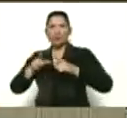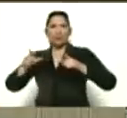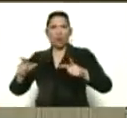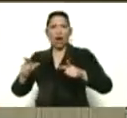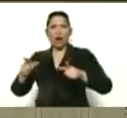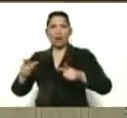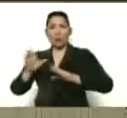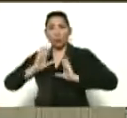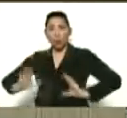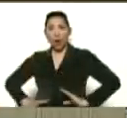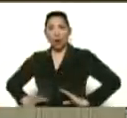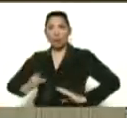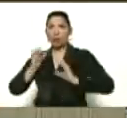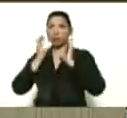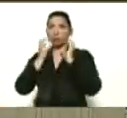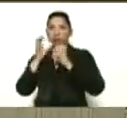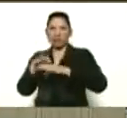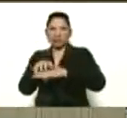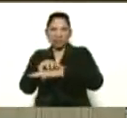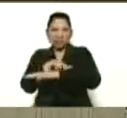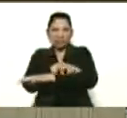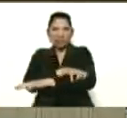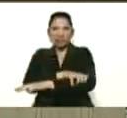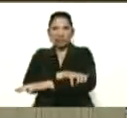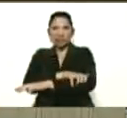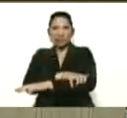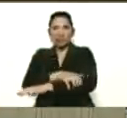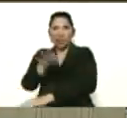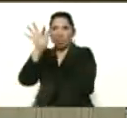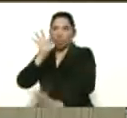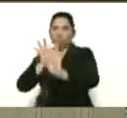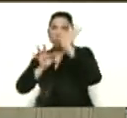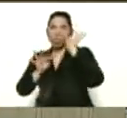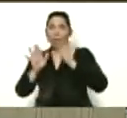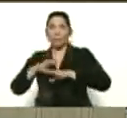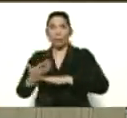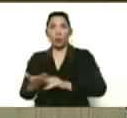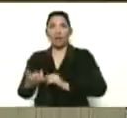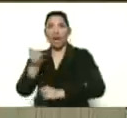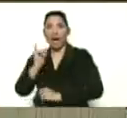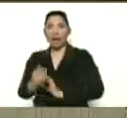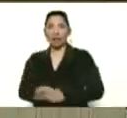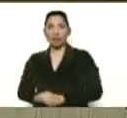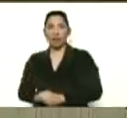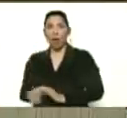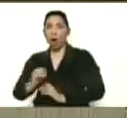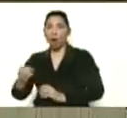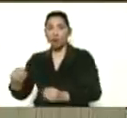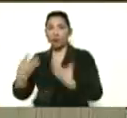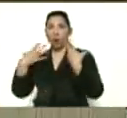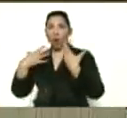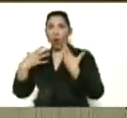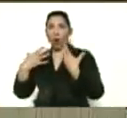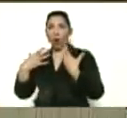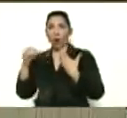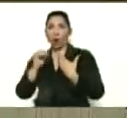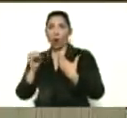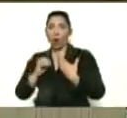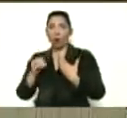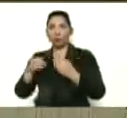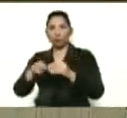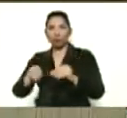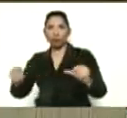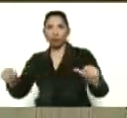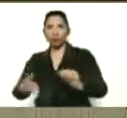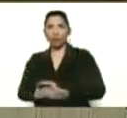cara o en los pliegues de brazo, está infestado porque le cayó un germen o le cayó un insecto en la superficie. Se